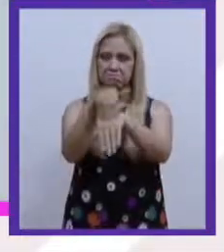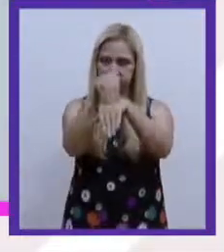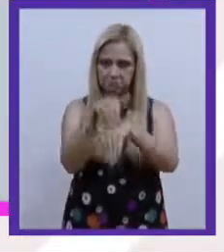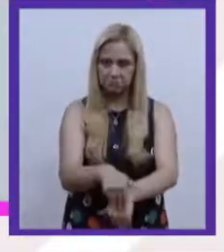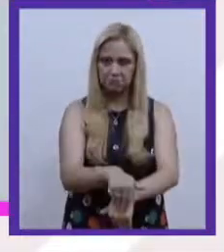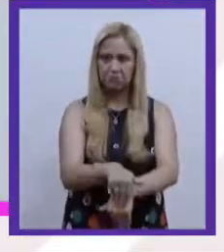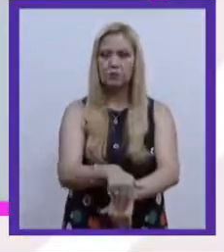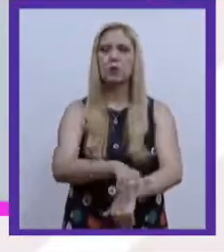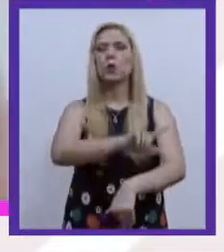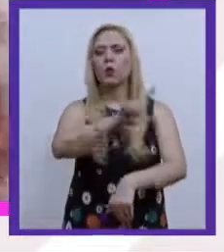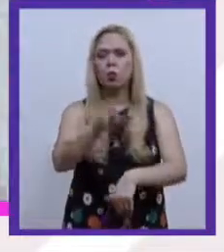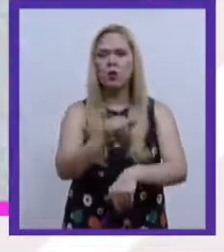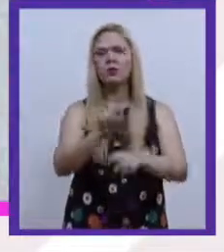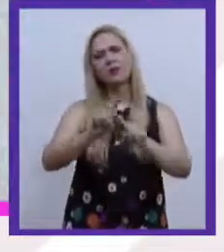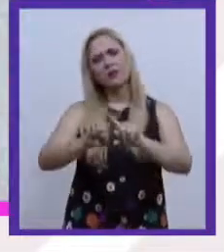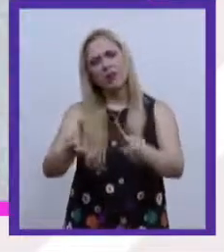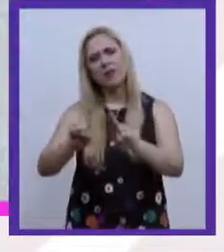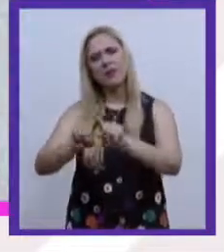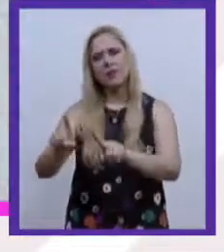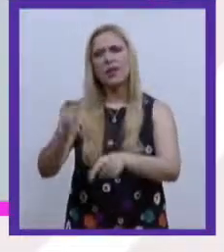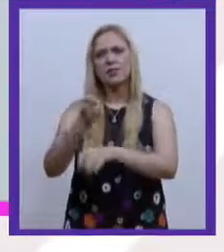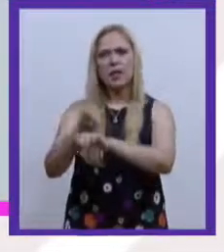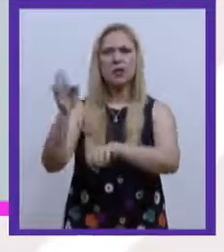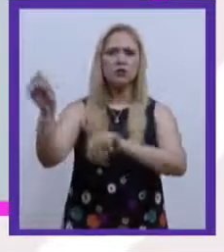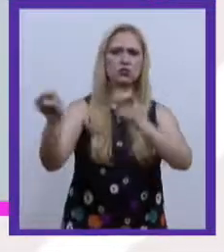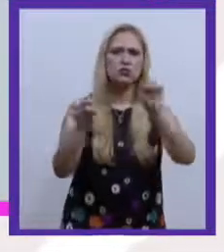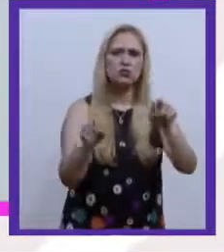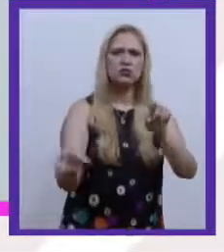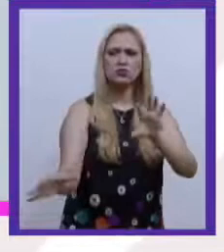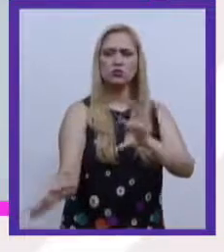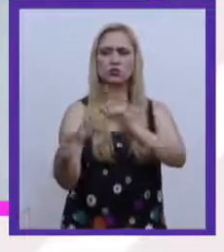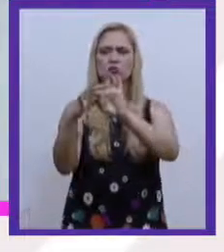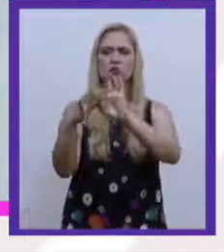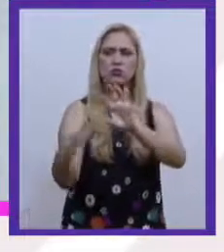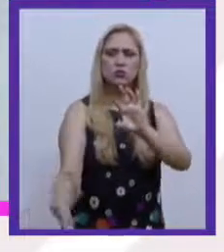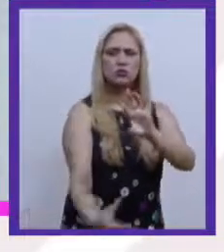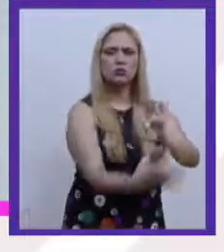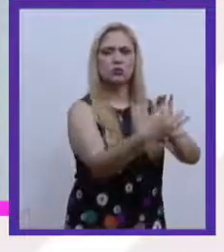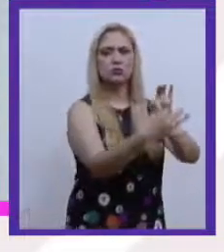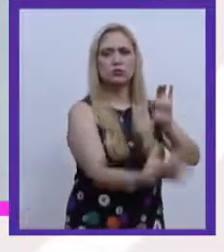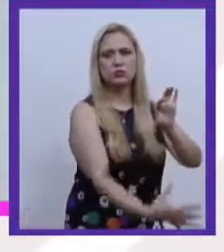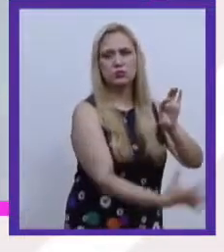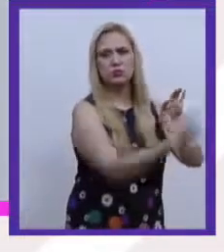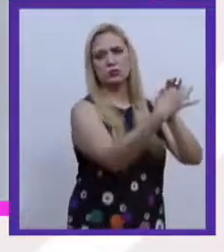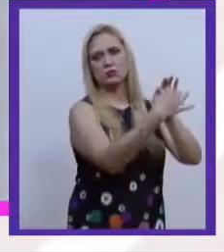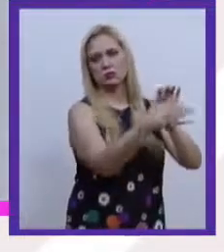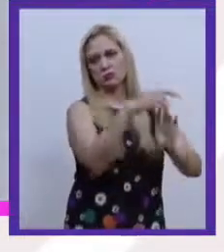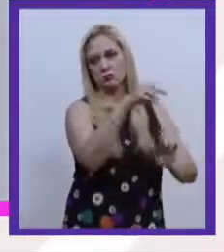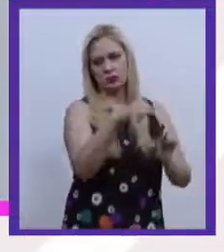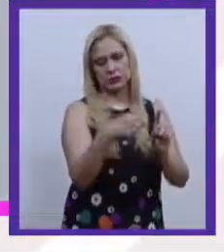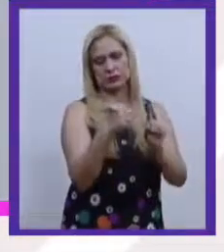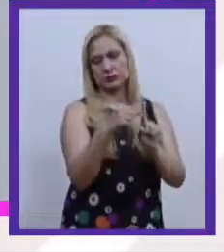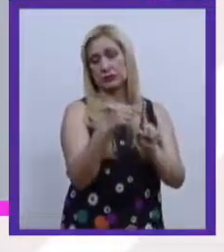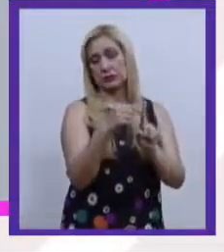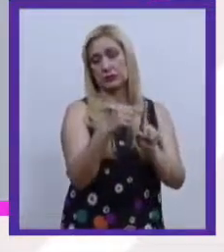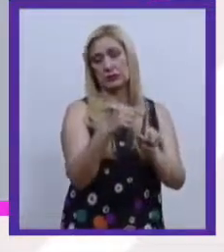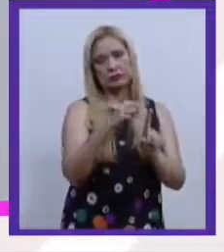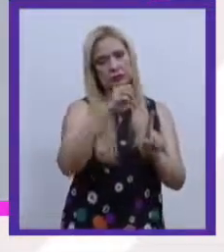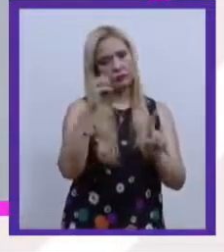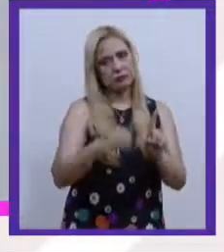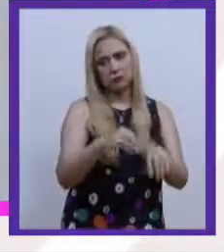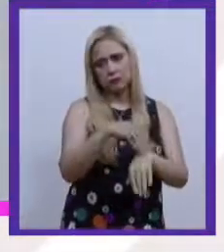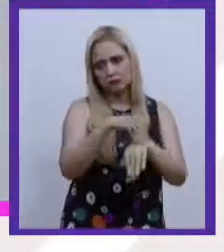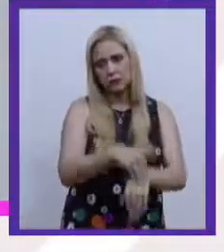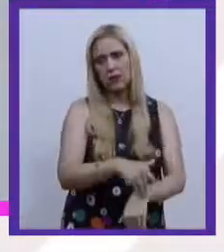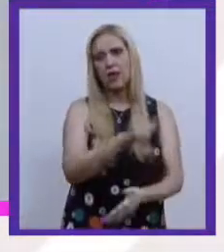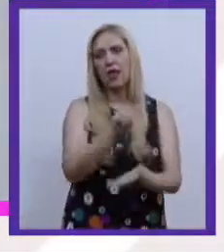armonizando las diferentes legislaciones para dar cuenta de que se está cumpliendo con esa